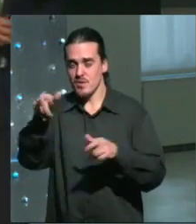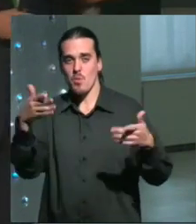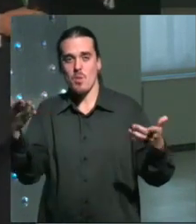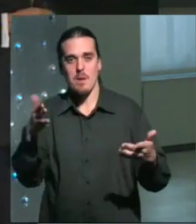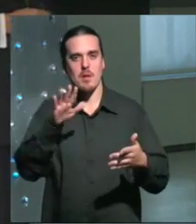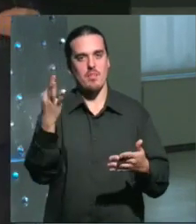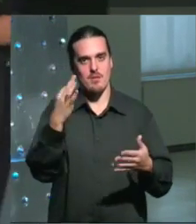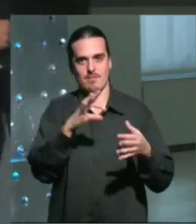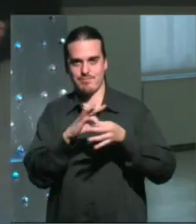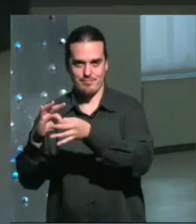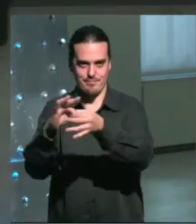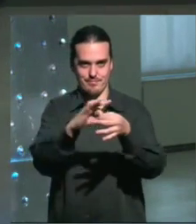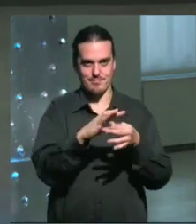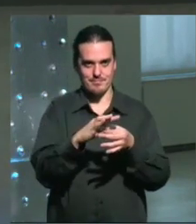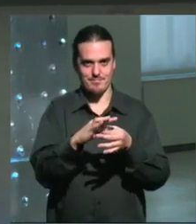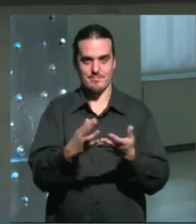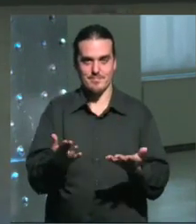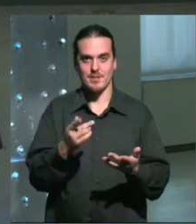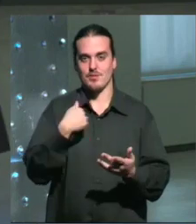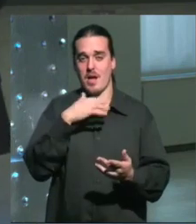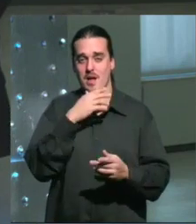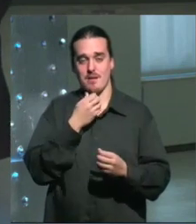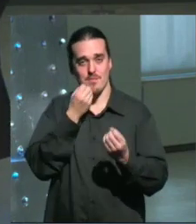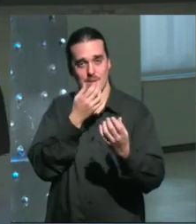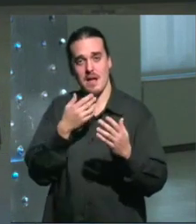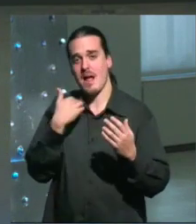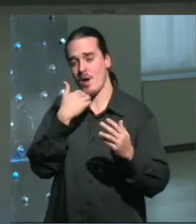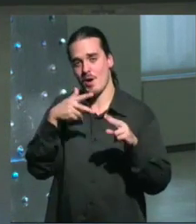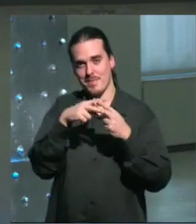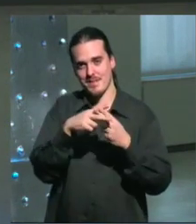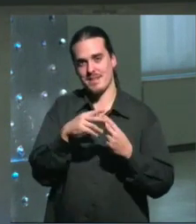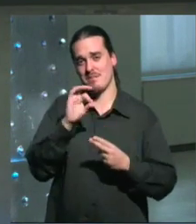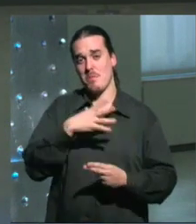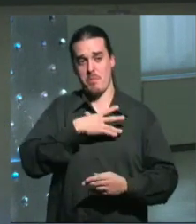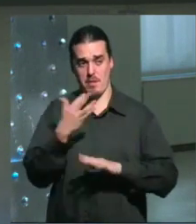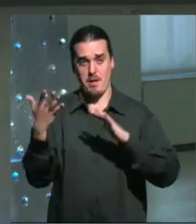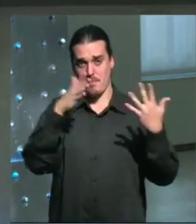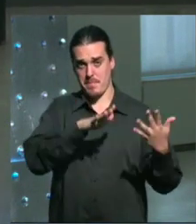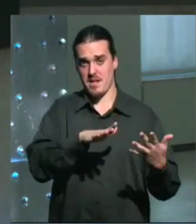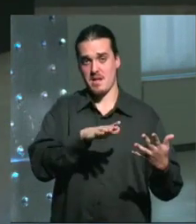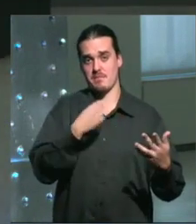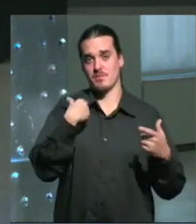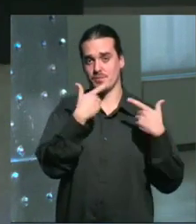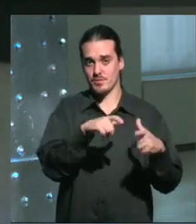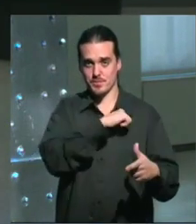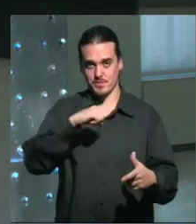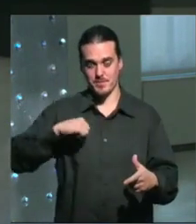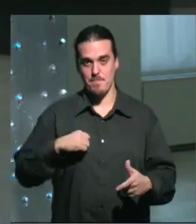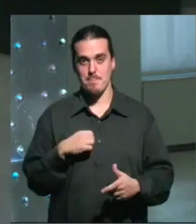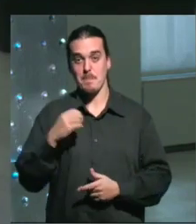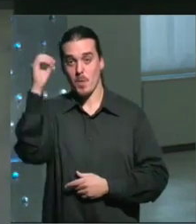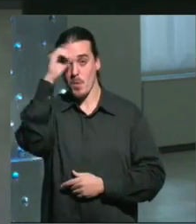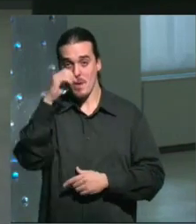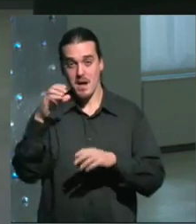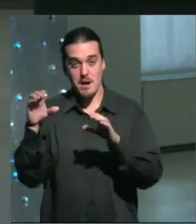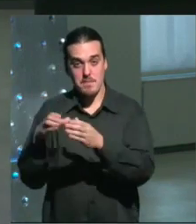labor. Os voy a contar una historia que puede ser interesante, absolutamente aplicable al sector privado. Una de las cosas que hizo el equipo de Obama fue identificar a